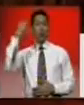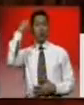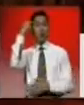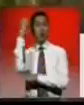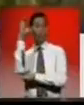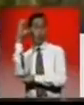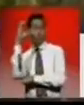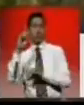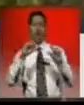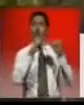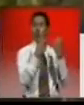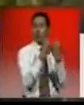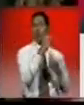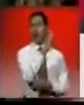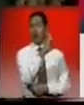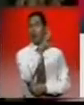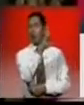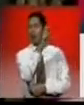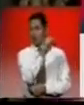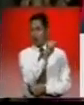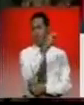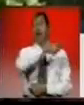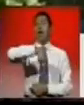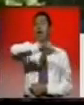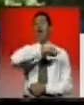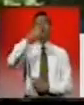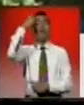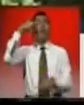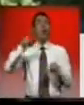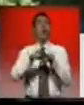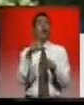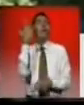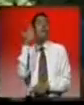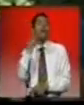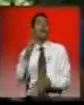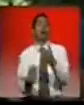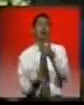la guerrilla del ELN acuerden una nueva fecha para iniciar